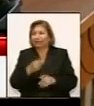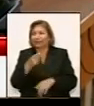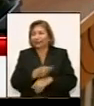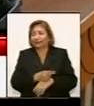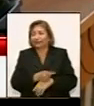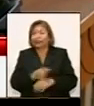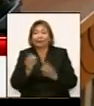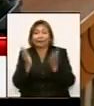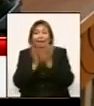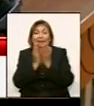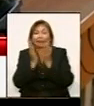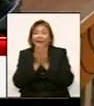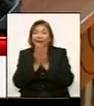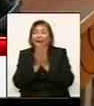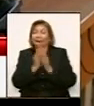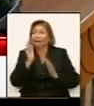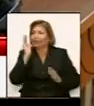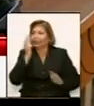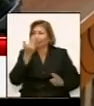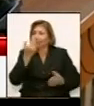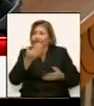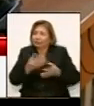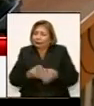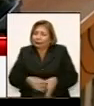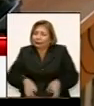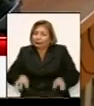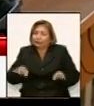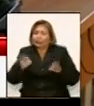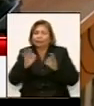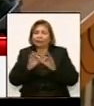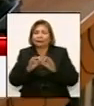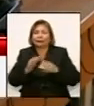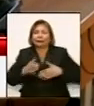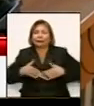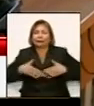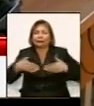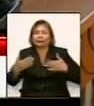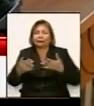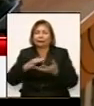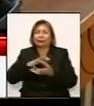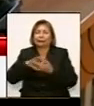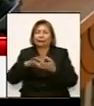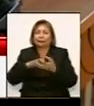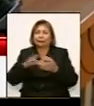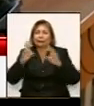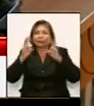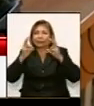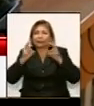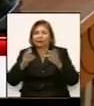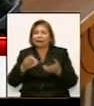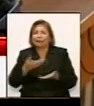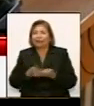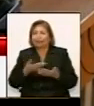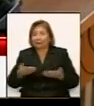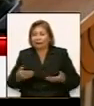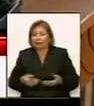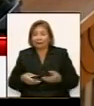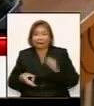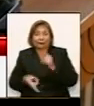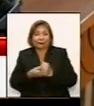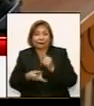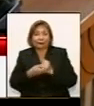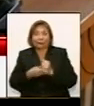tema de educación, nos sigue pareciendo muy importante poder involucrar más temática de derechos digitales, seguridad